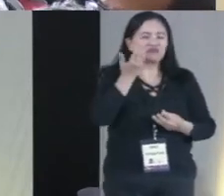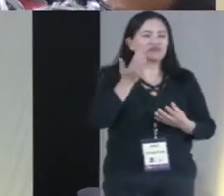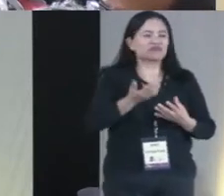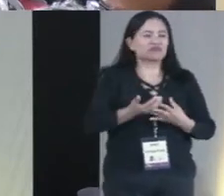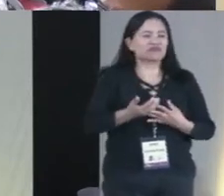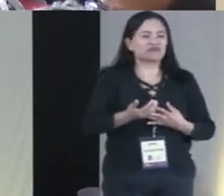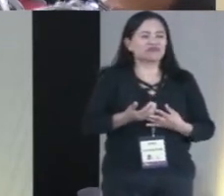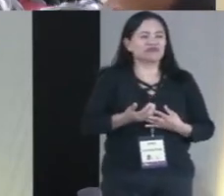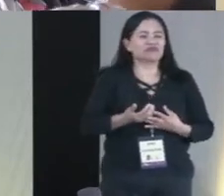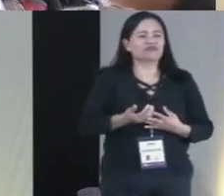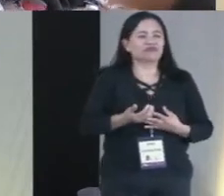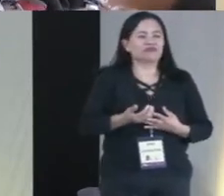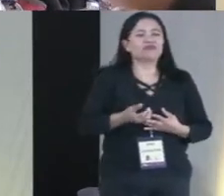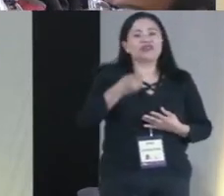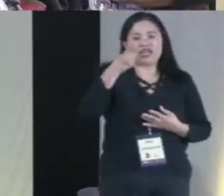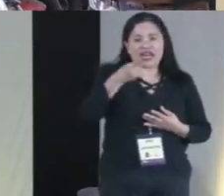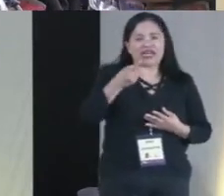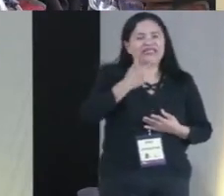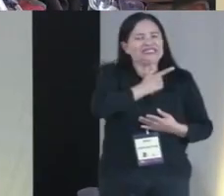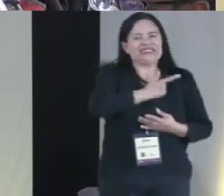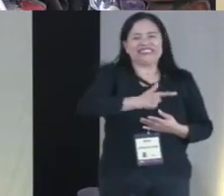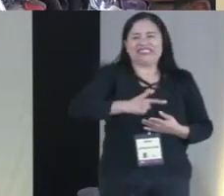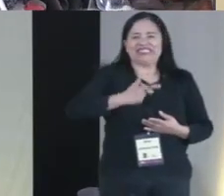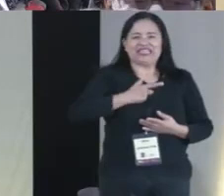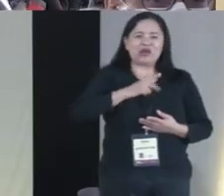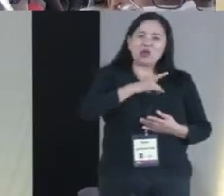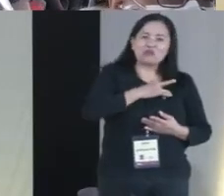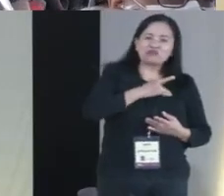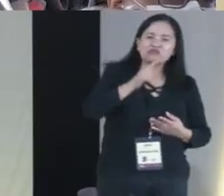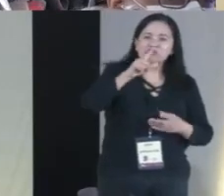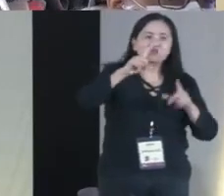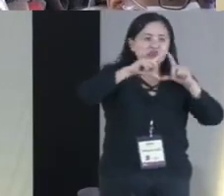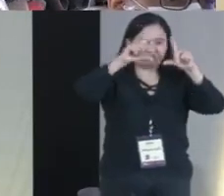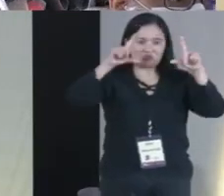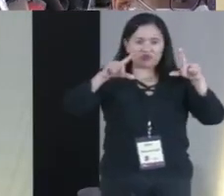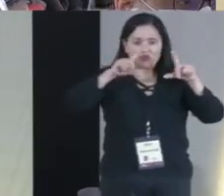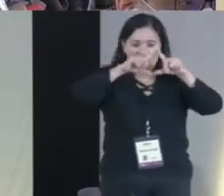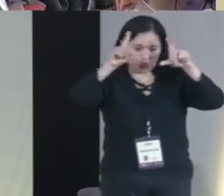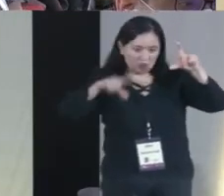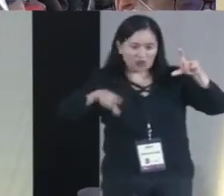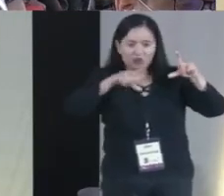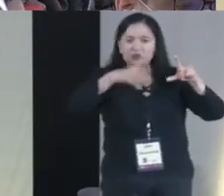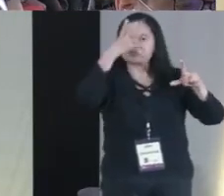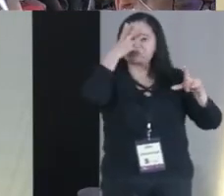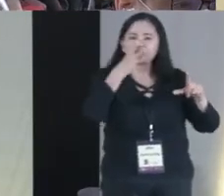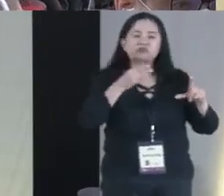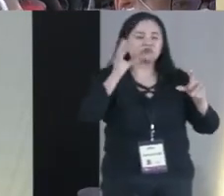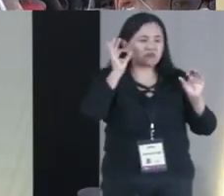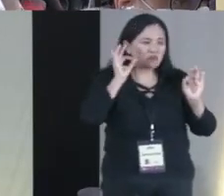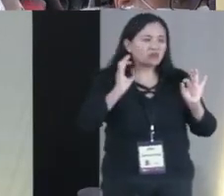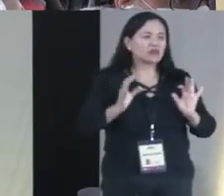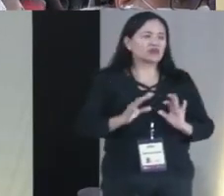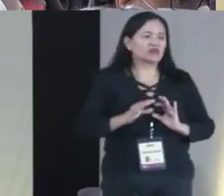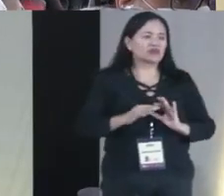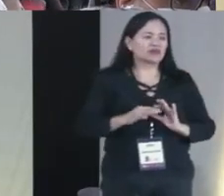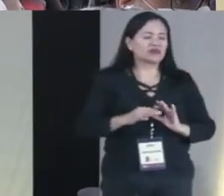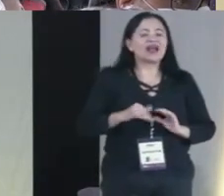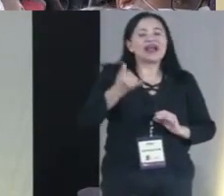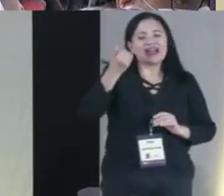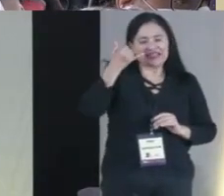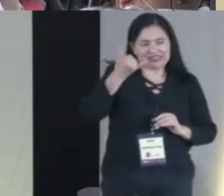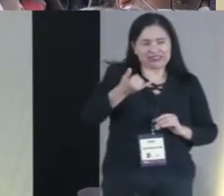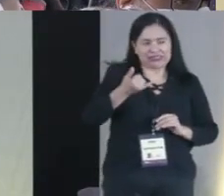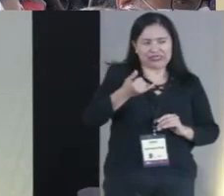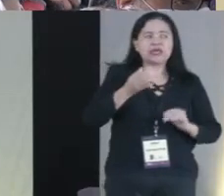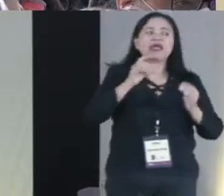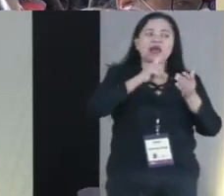él de inmediato se enamora de la cuestión geográfica de México. Entonces, sí vamos a comprar